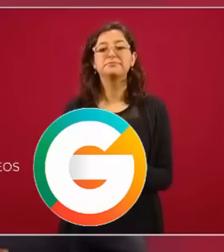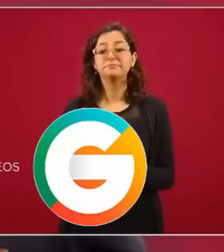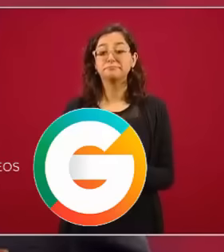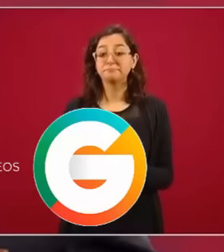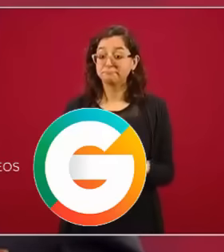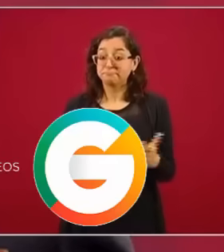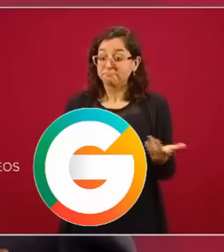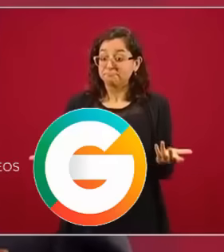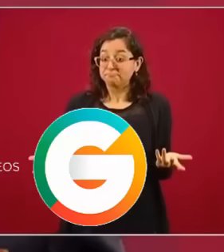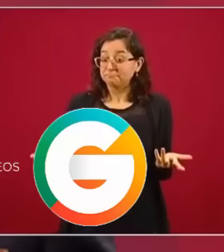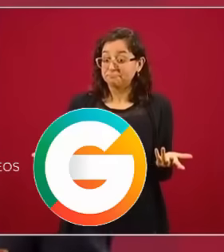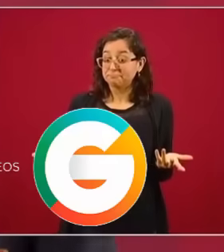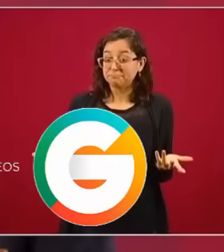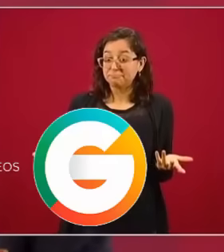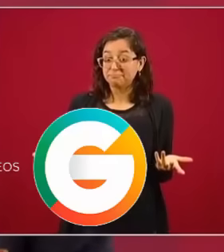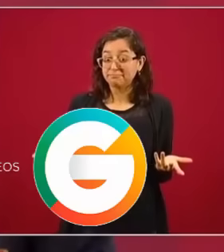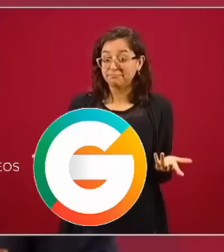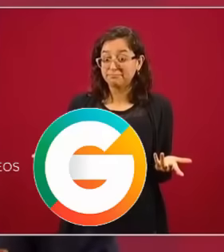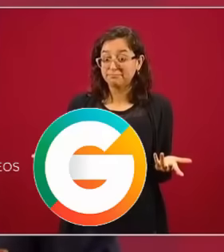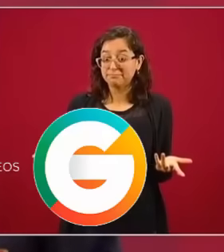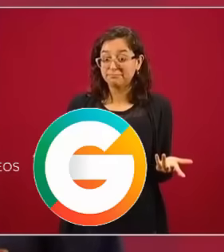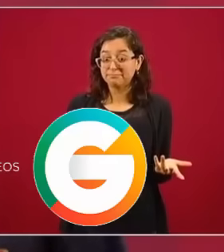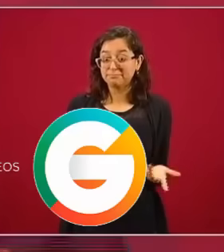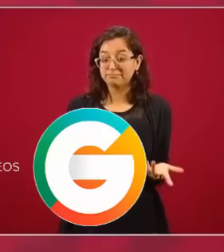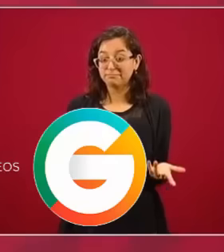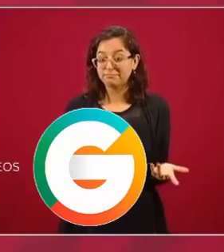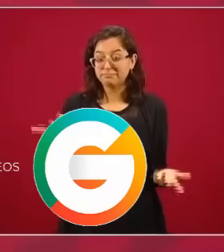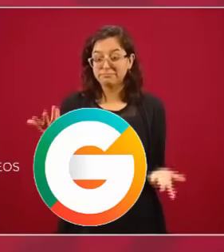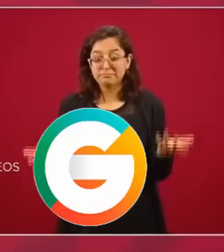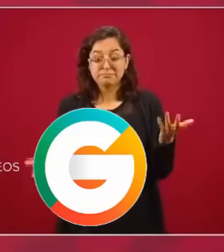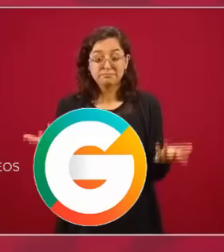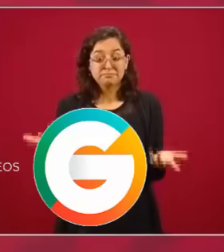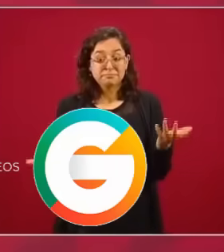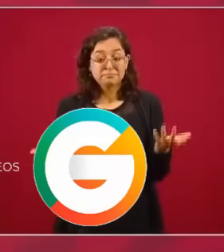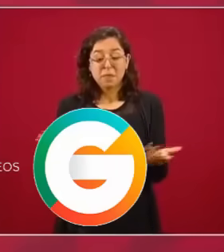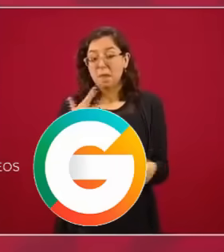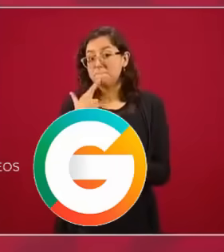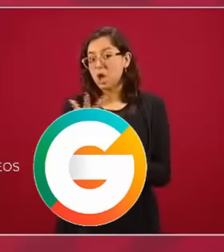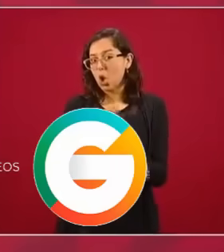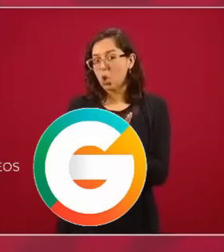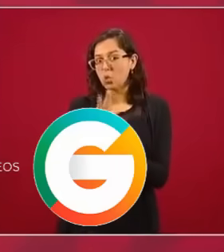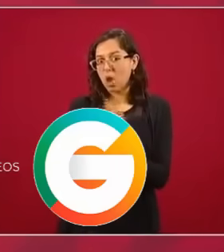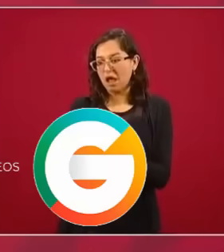Entonces, ¿qué es mejor? ¿Dónde se crece